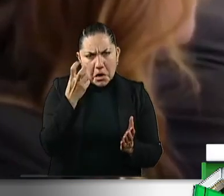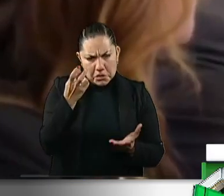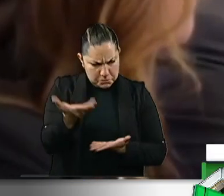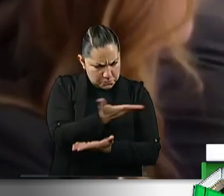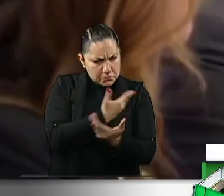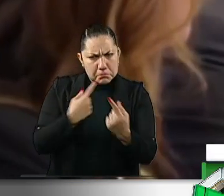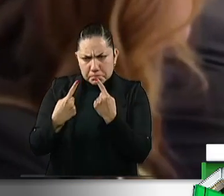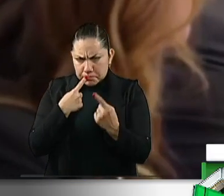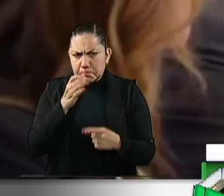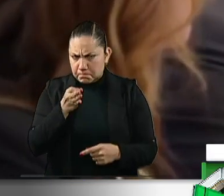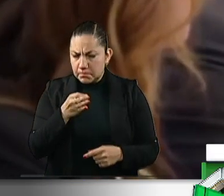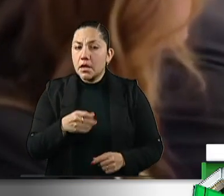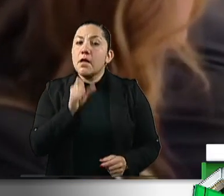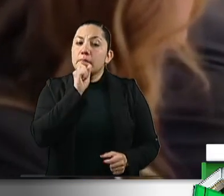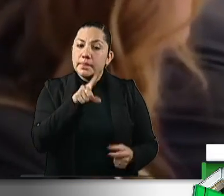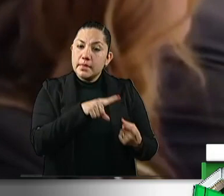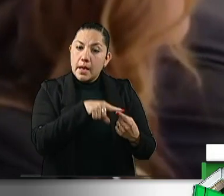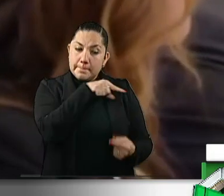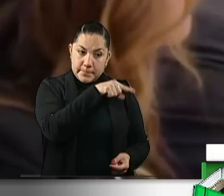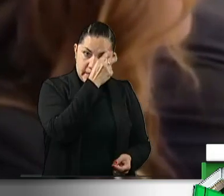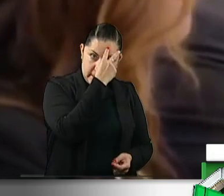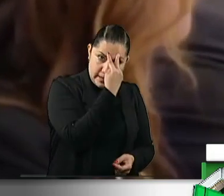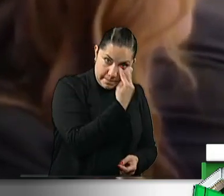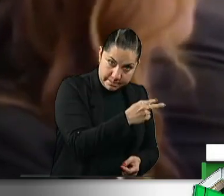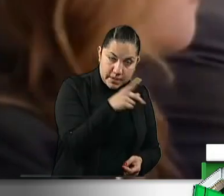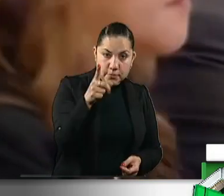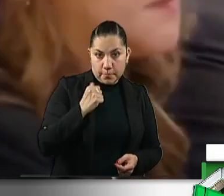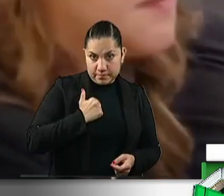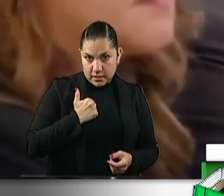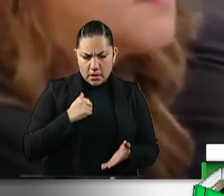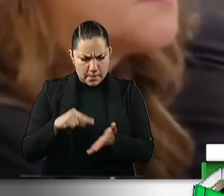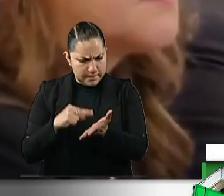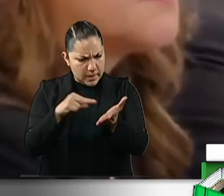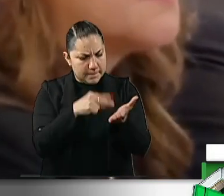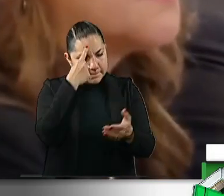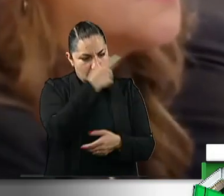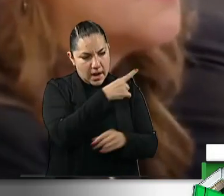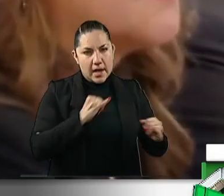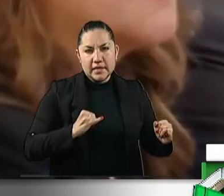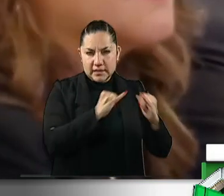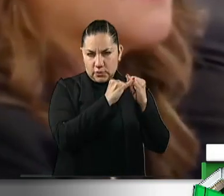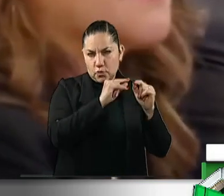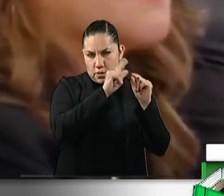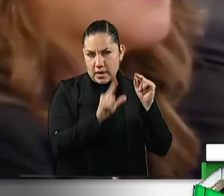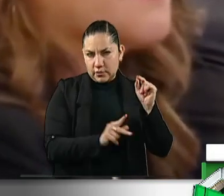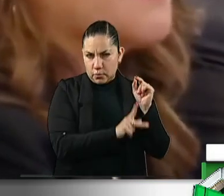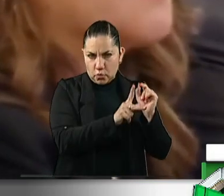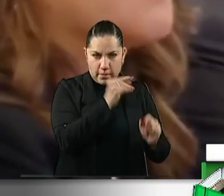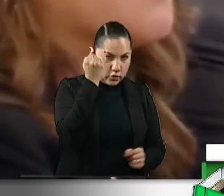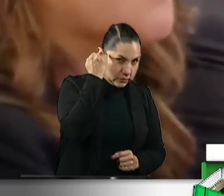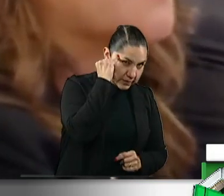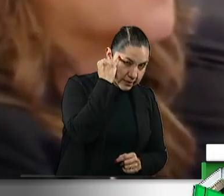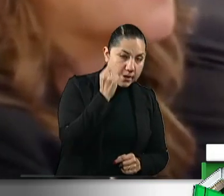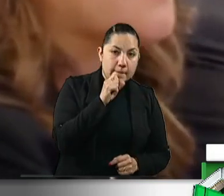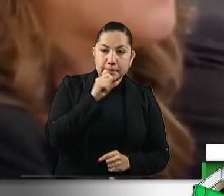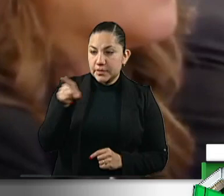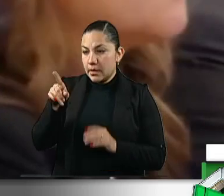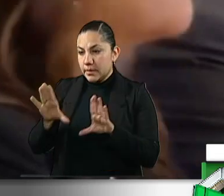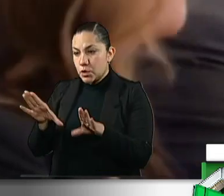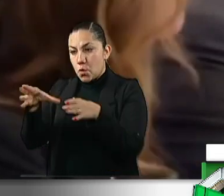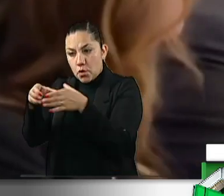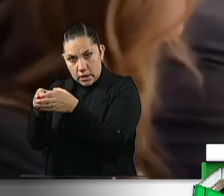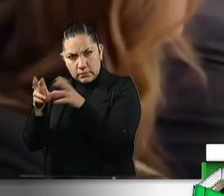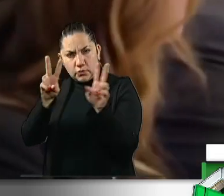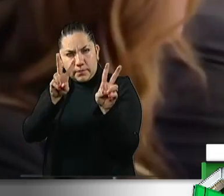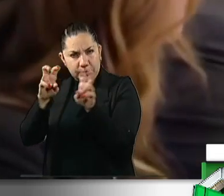firmaron como testigos de honor enmemorando Un entendimiento entre el Instituto Nacional de los pueblos indígenas el organismo de asuntos indígenas del